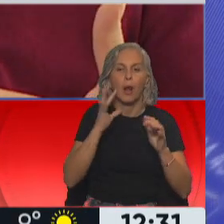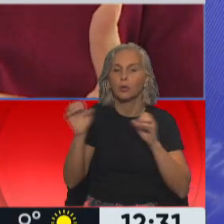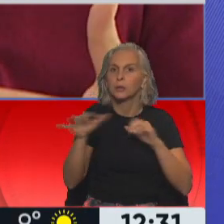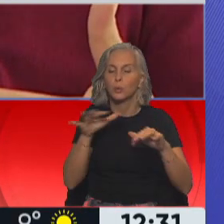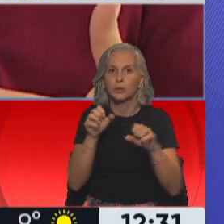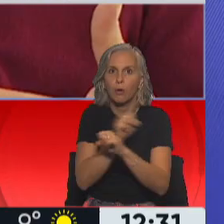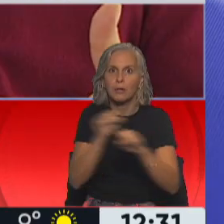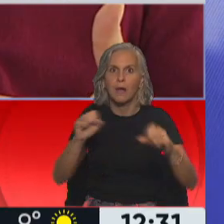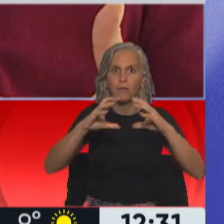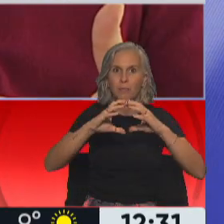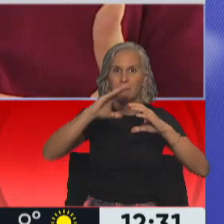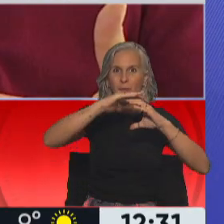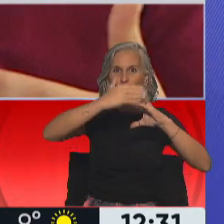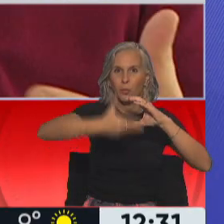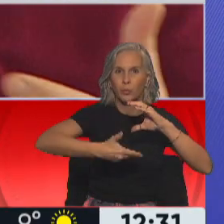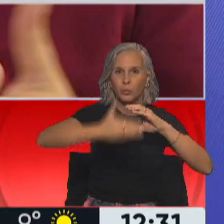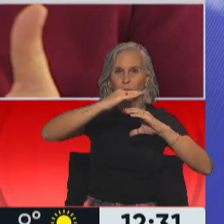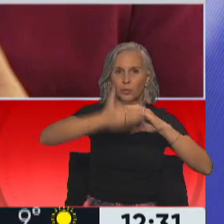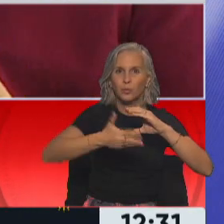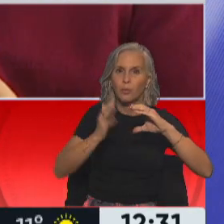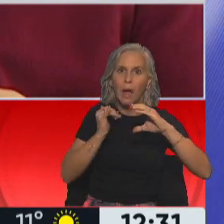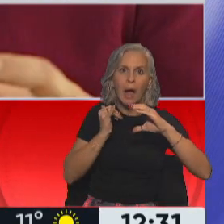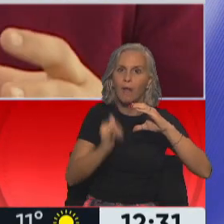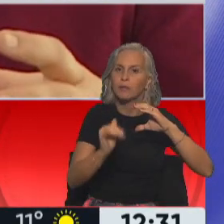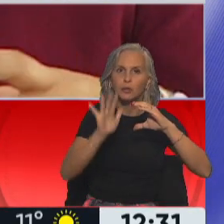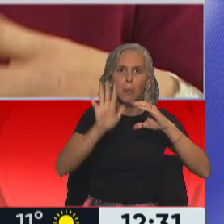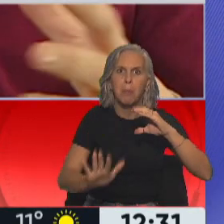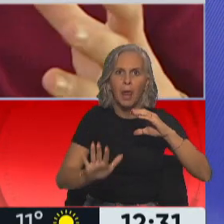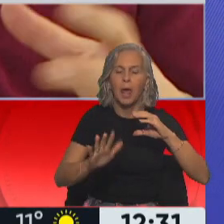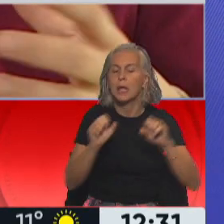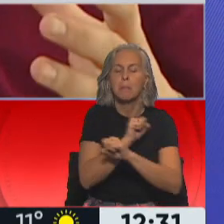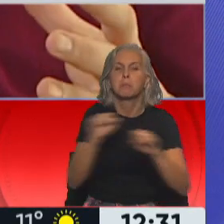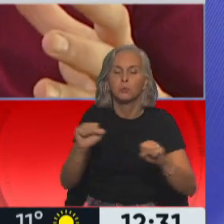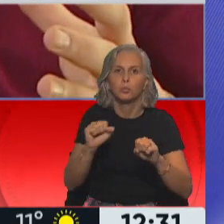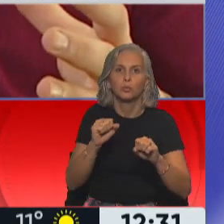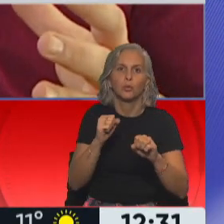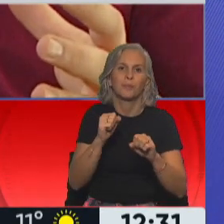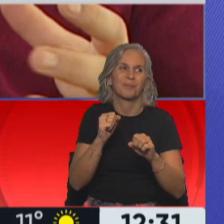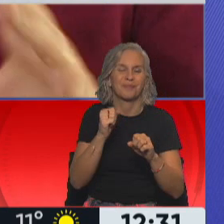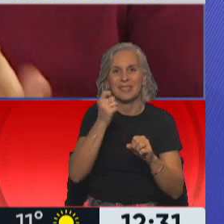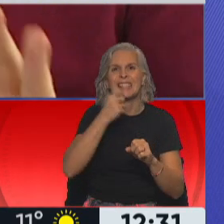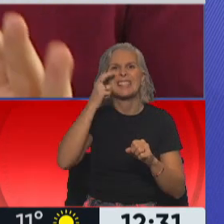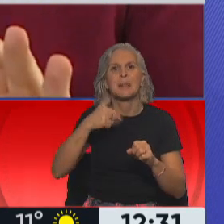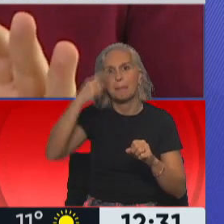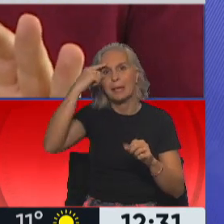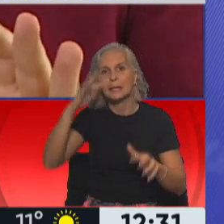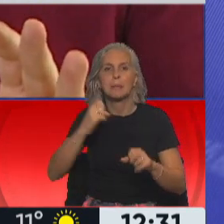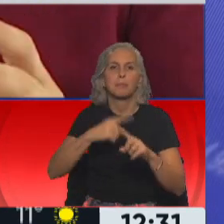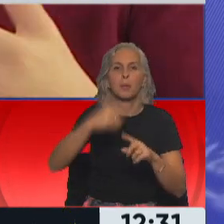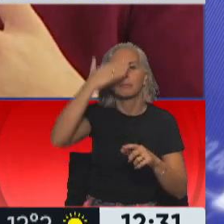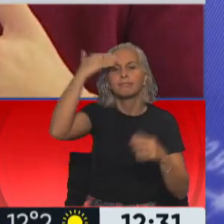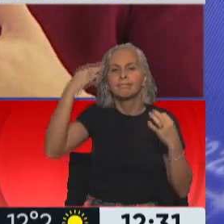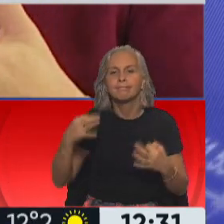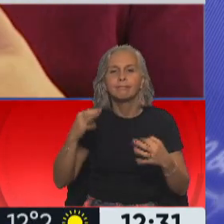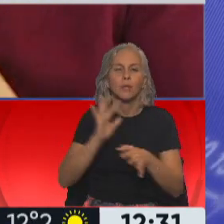esa corteza prefrontal que solía frenar los impulsos que moralmente o éticamente nos hacían frenar,